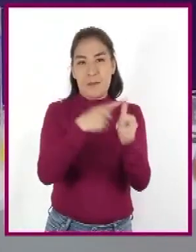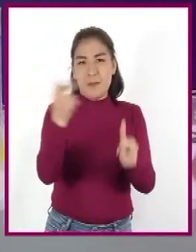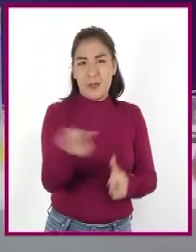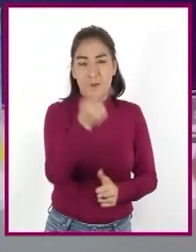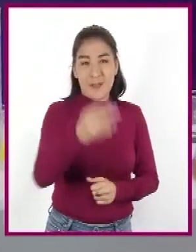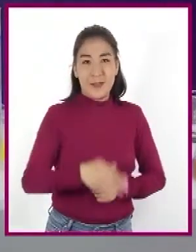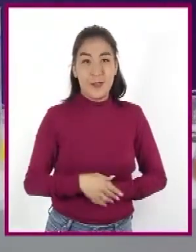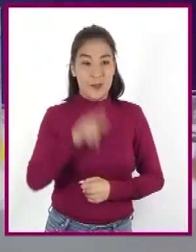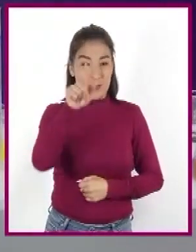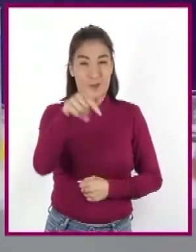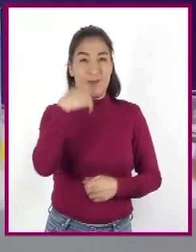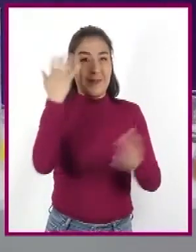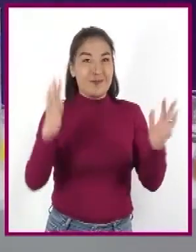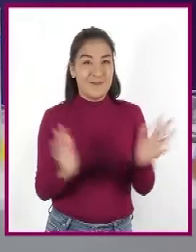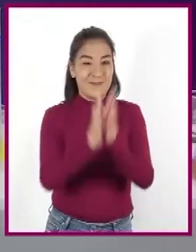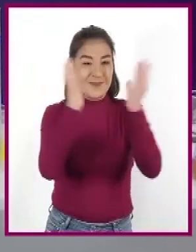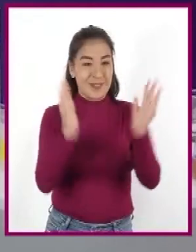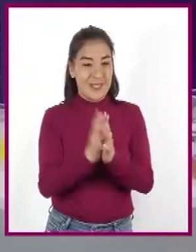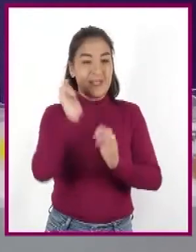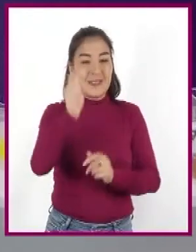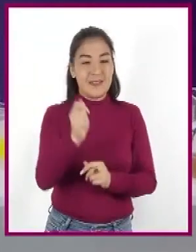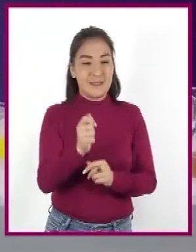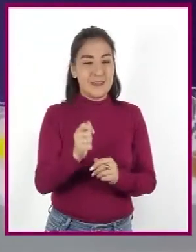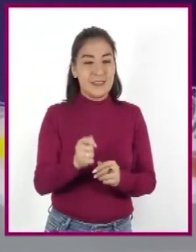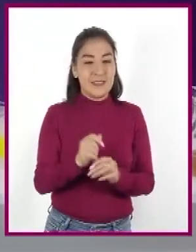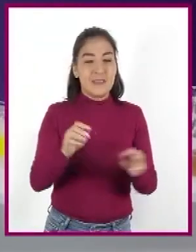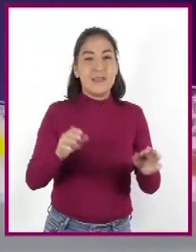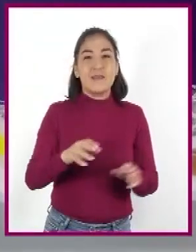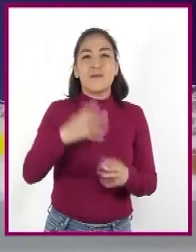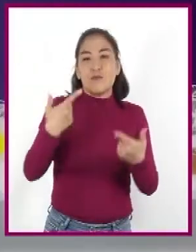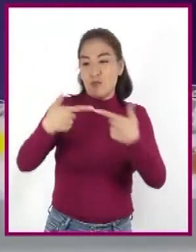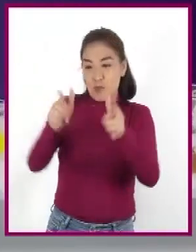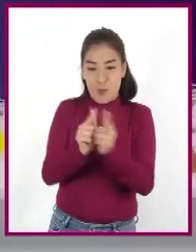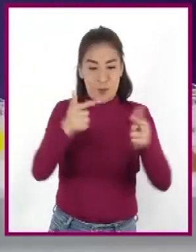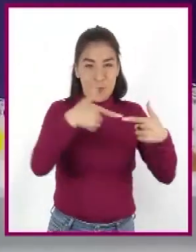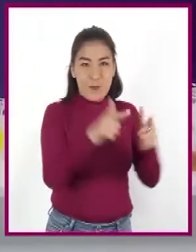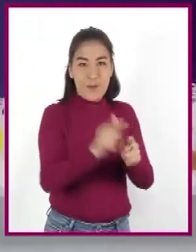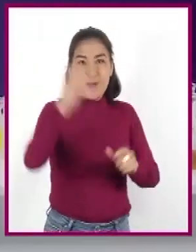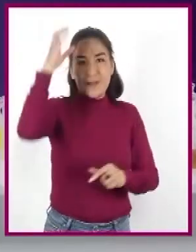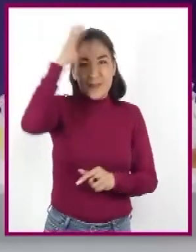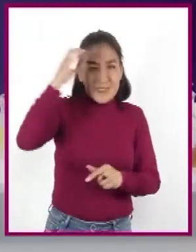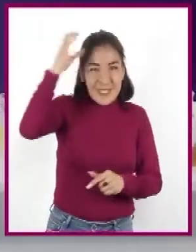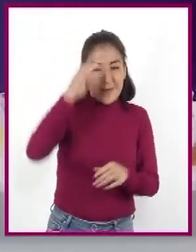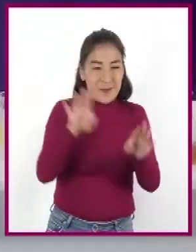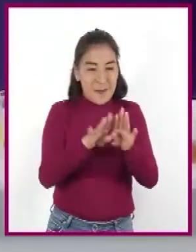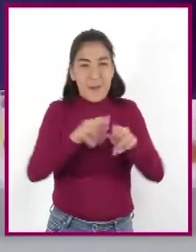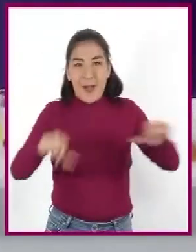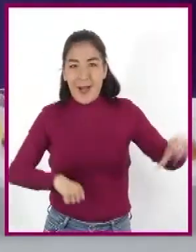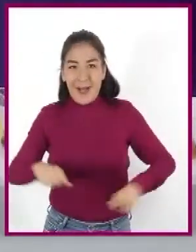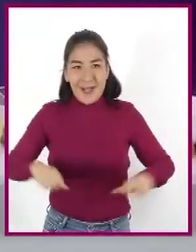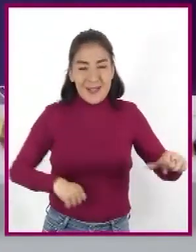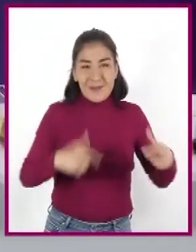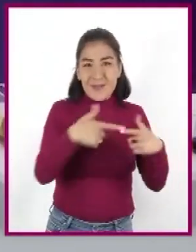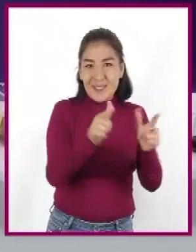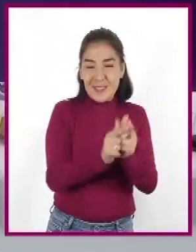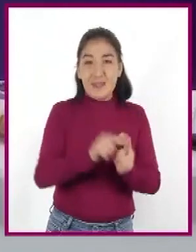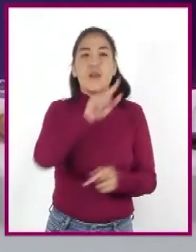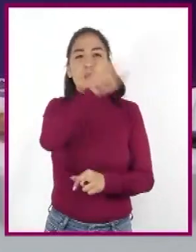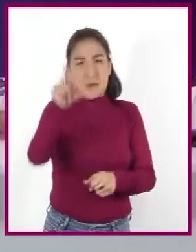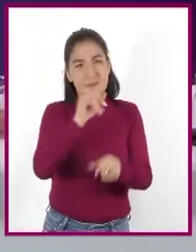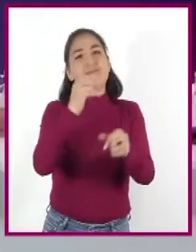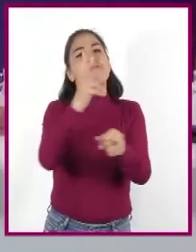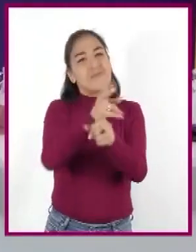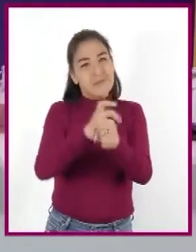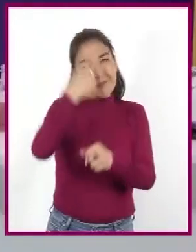gustaría participar en las pandillas científicas? Investiguen más al respecto. Les invitamos a investigar,